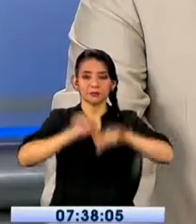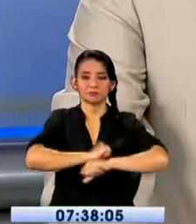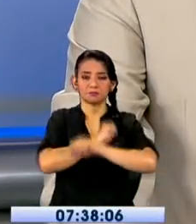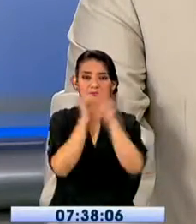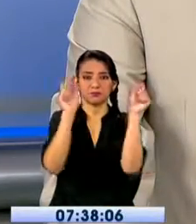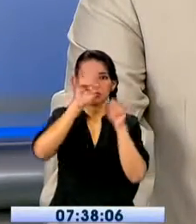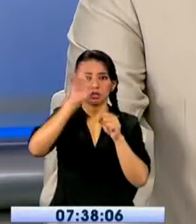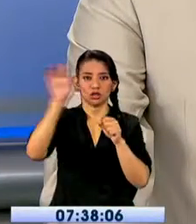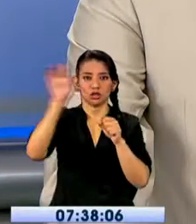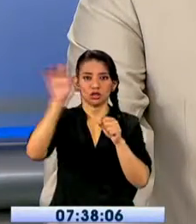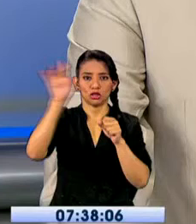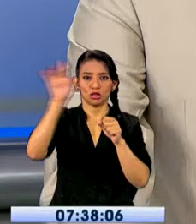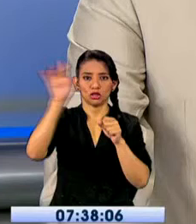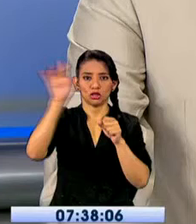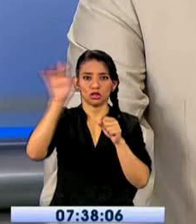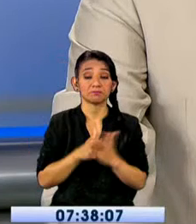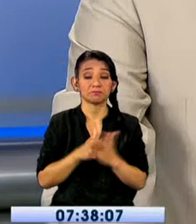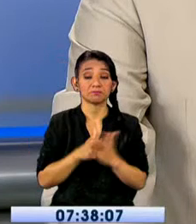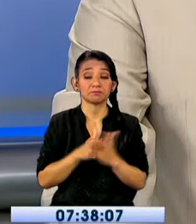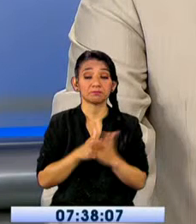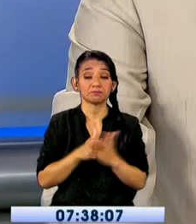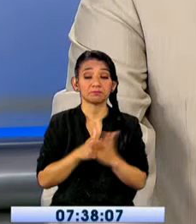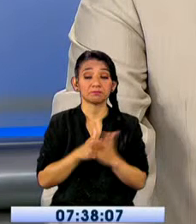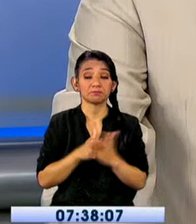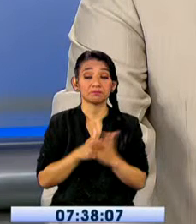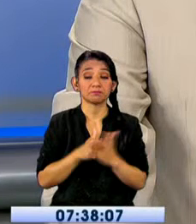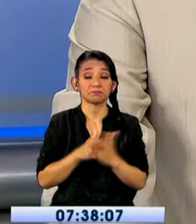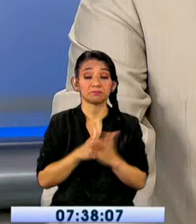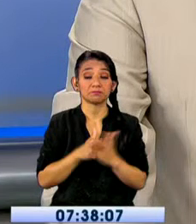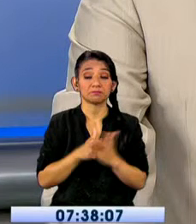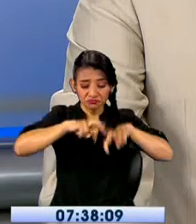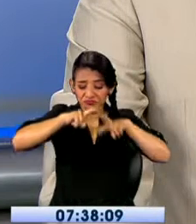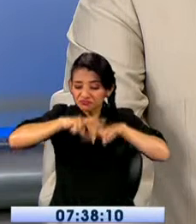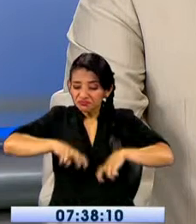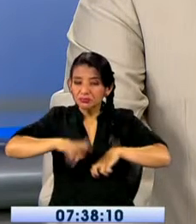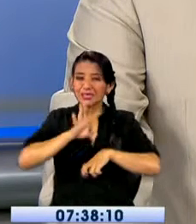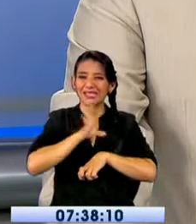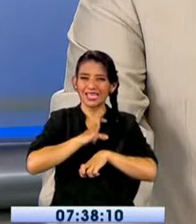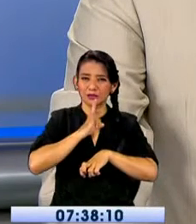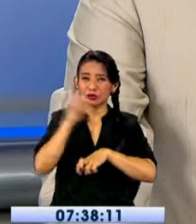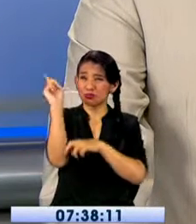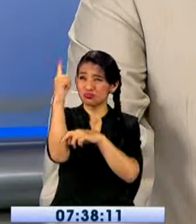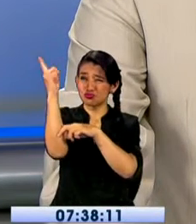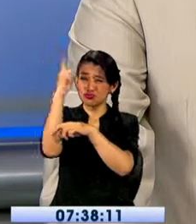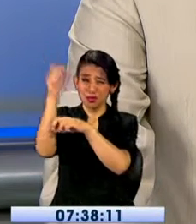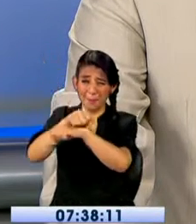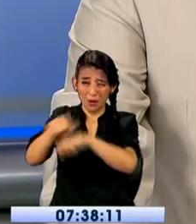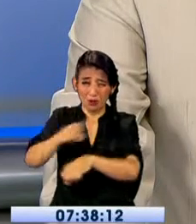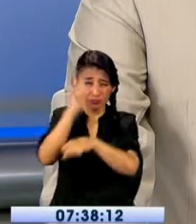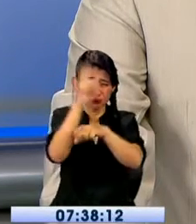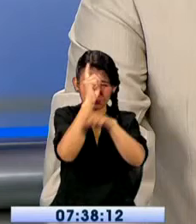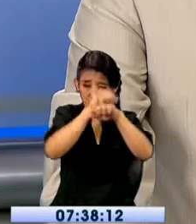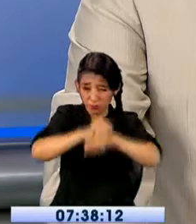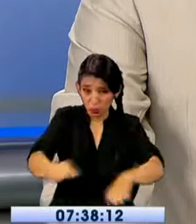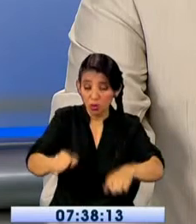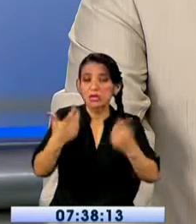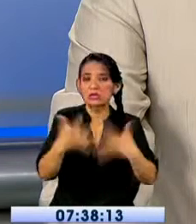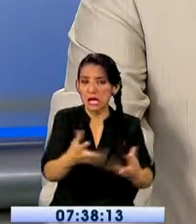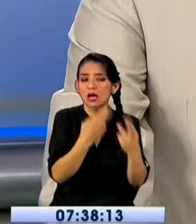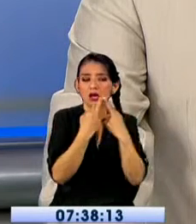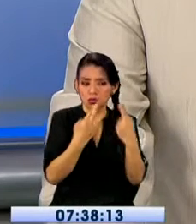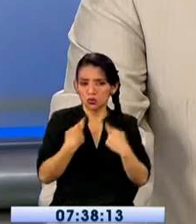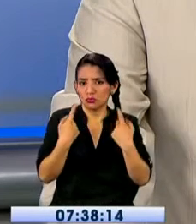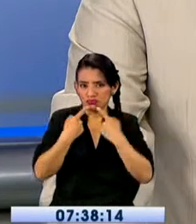7:38, el ministro de Defensa, Fernando Cordero, anunció que están listos los informes técnicos sobre los accidentes de los helicópteros Drup y que estos serán enviados a la Asamblea